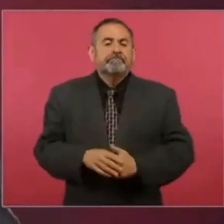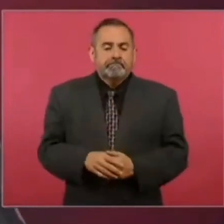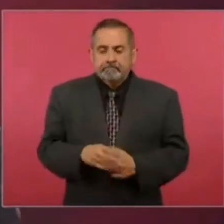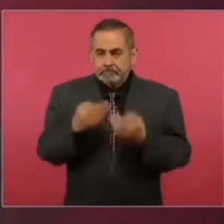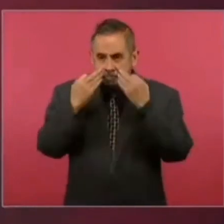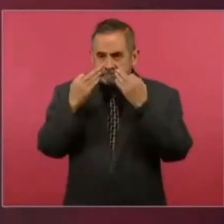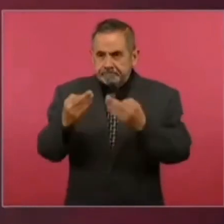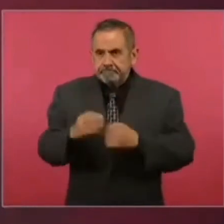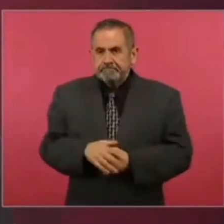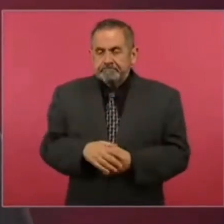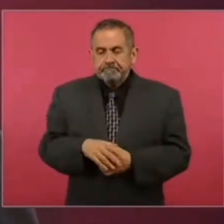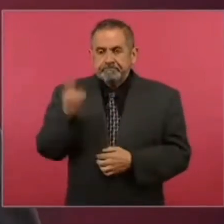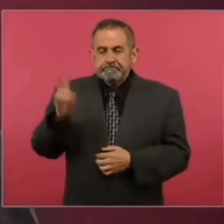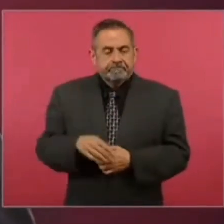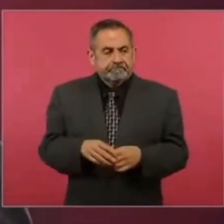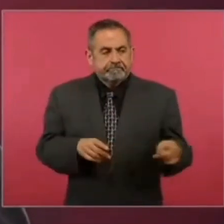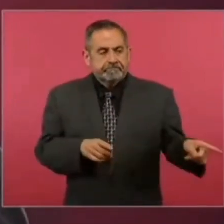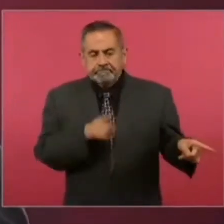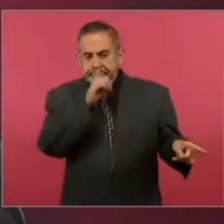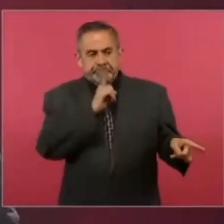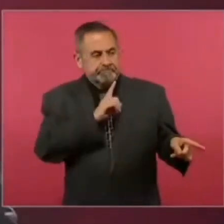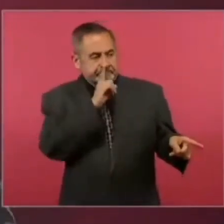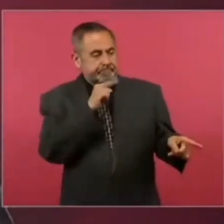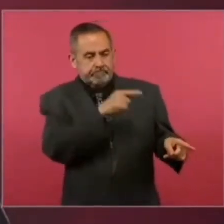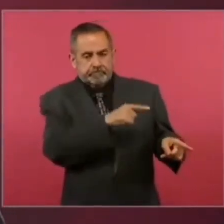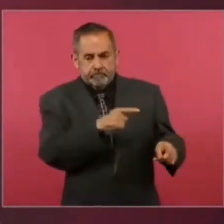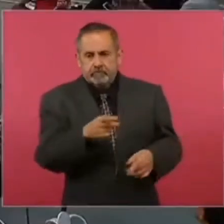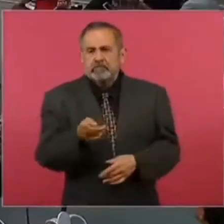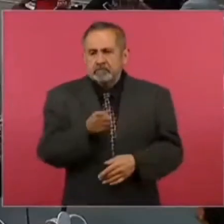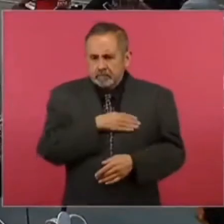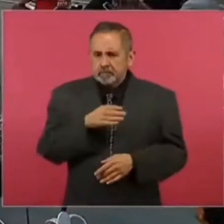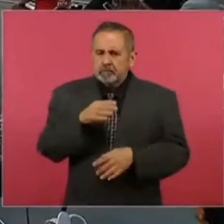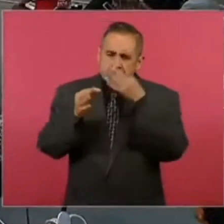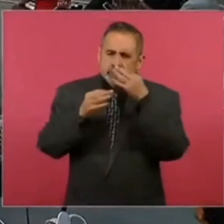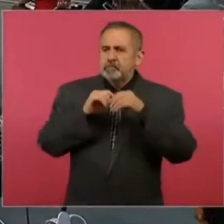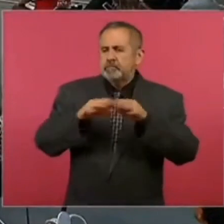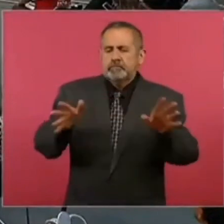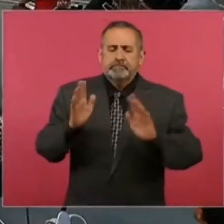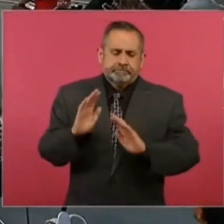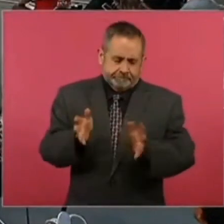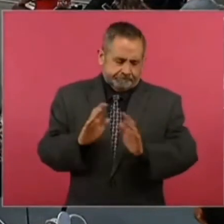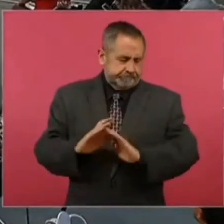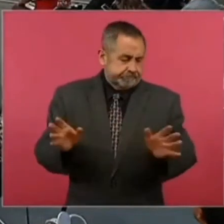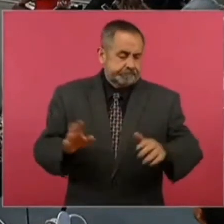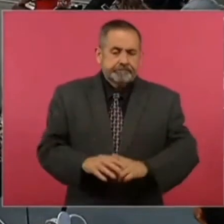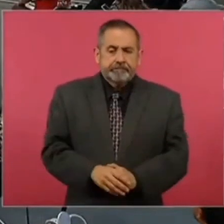y constataron de que no es cierto. Y qué bueno que ya lo